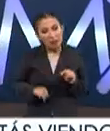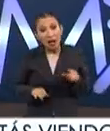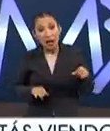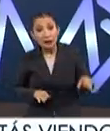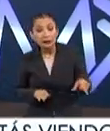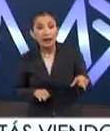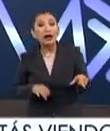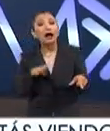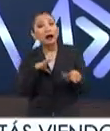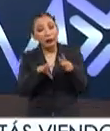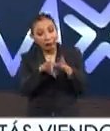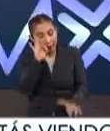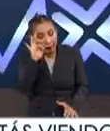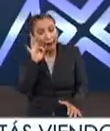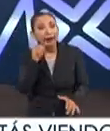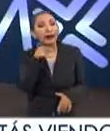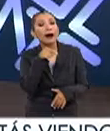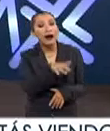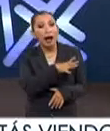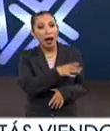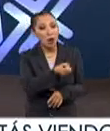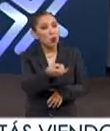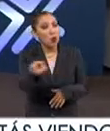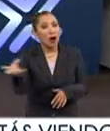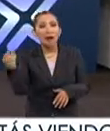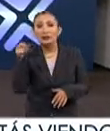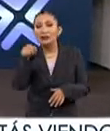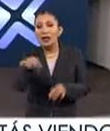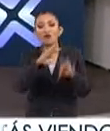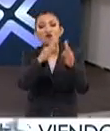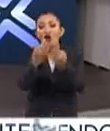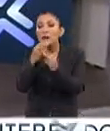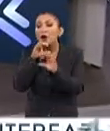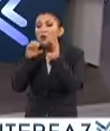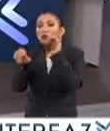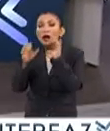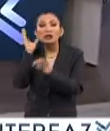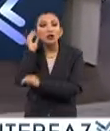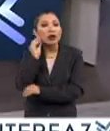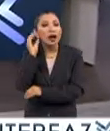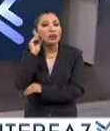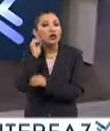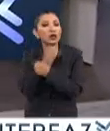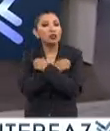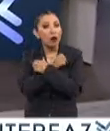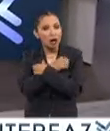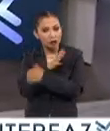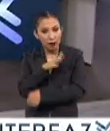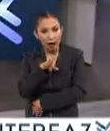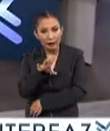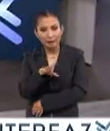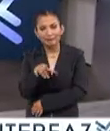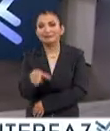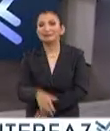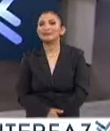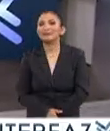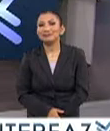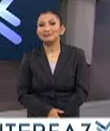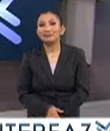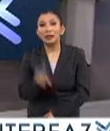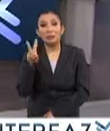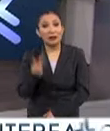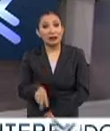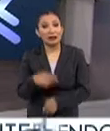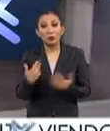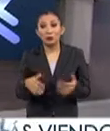interesa. Lo van a encontrar en cualquiera de las formas que la radio permite hoy. Perfecto. Pues no nos queda